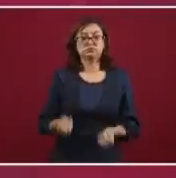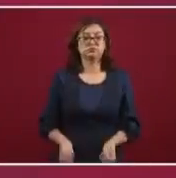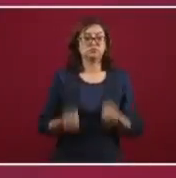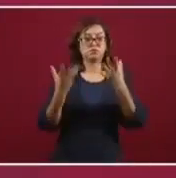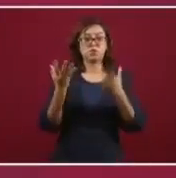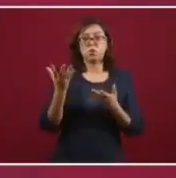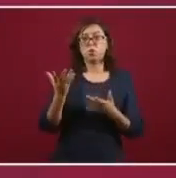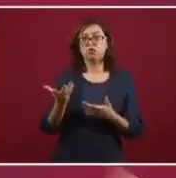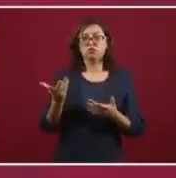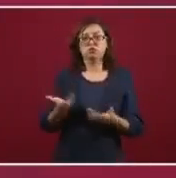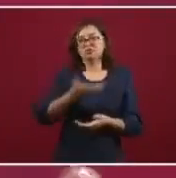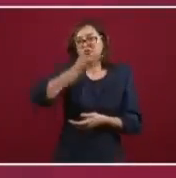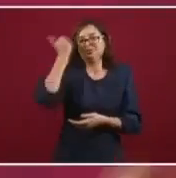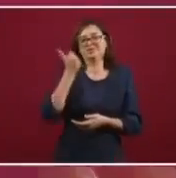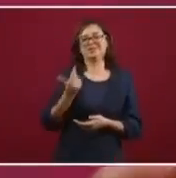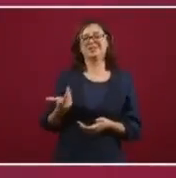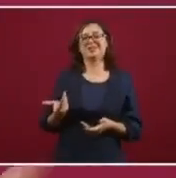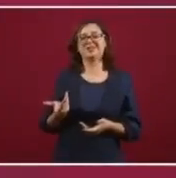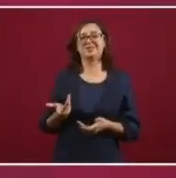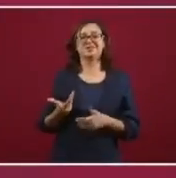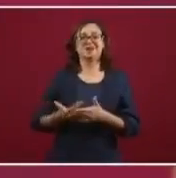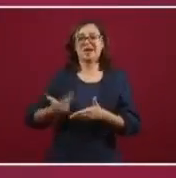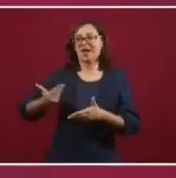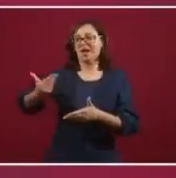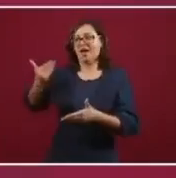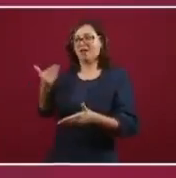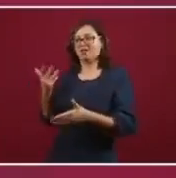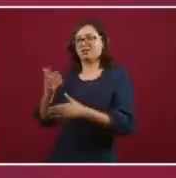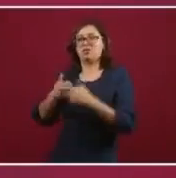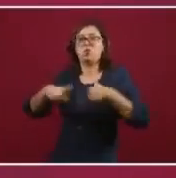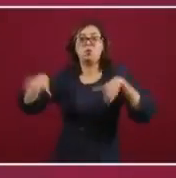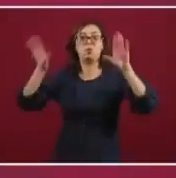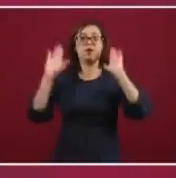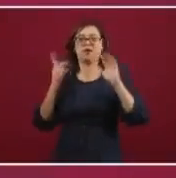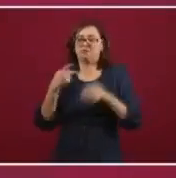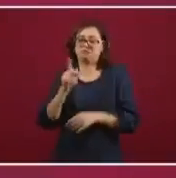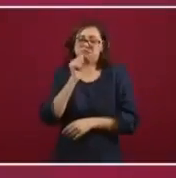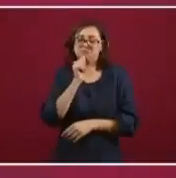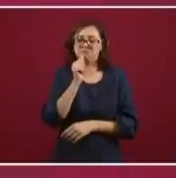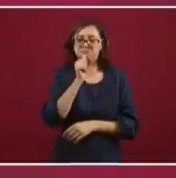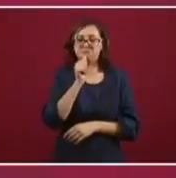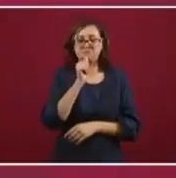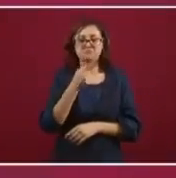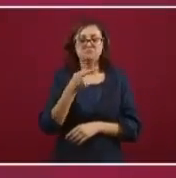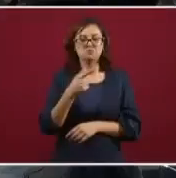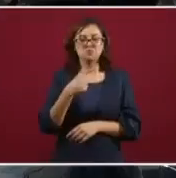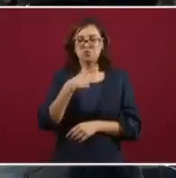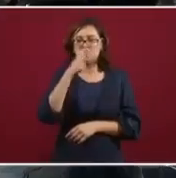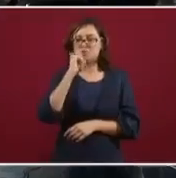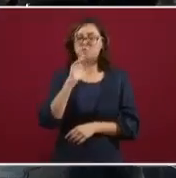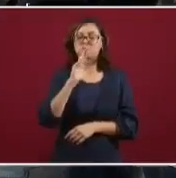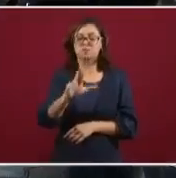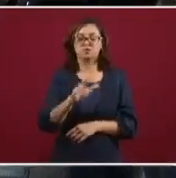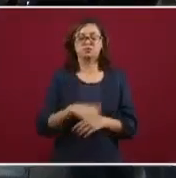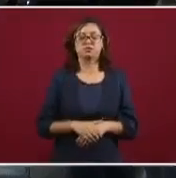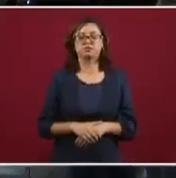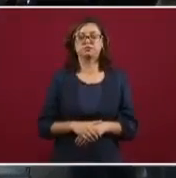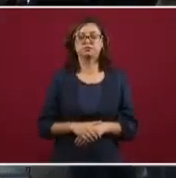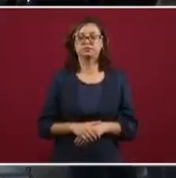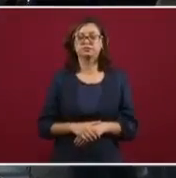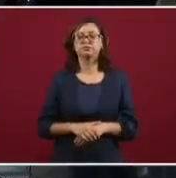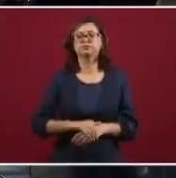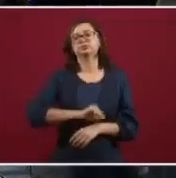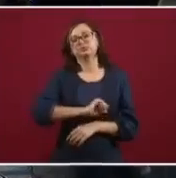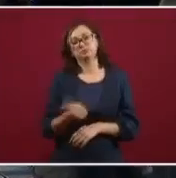cuánto se esperaba, pues es como si nosotros tuviéramos tenido ya un separado para condonar. Se me haría un poco irresponsable. Y con el tema